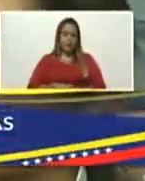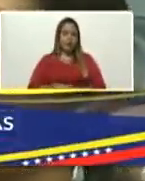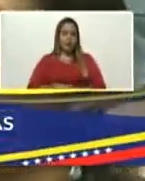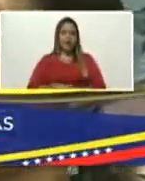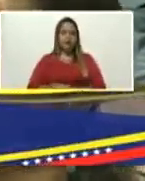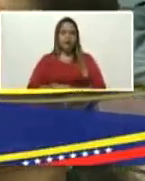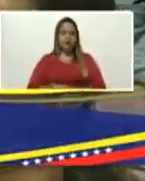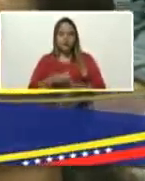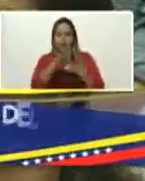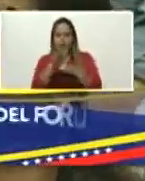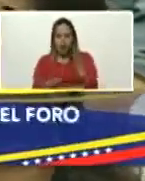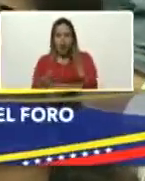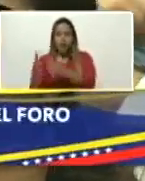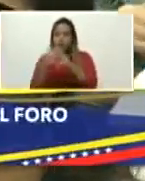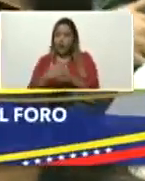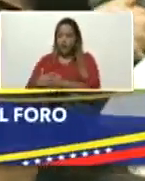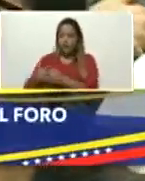con la dominación imperial